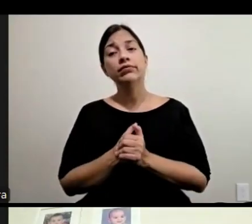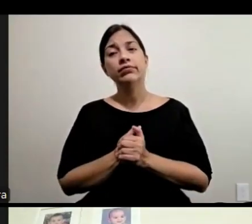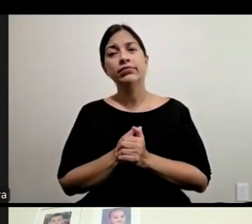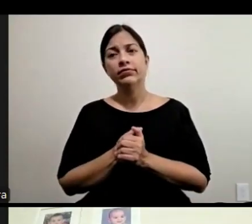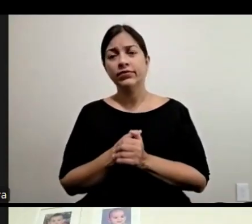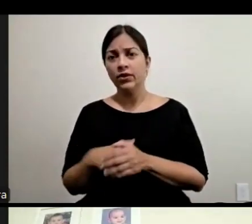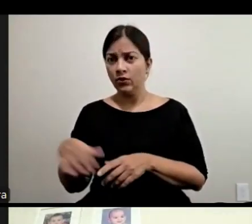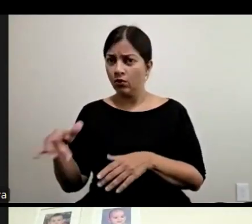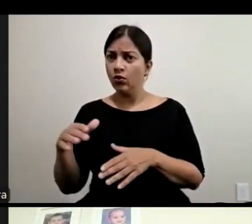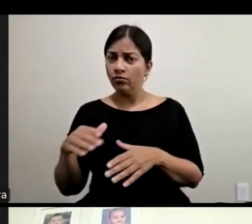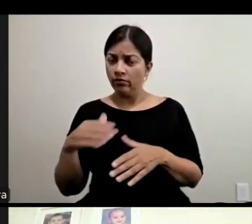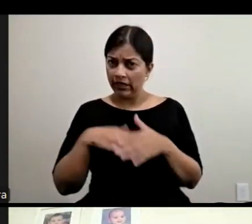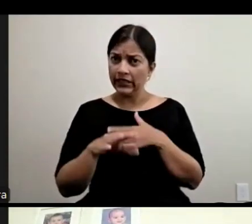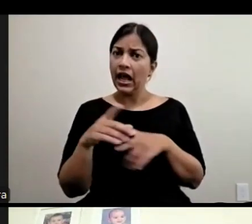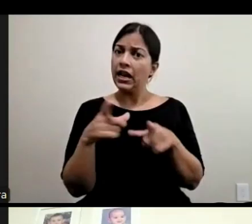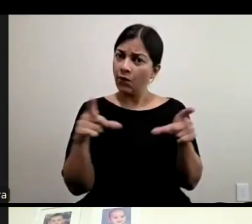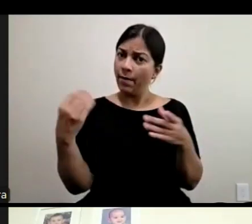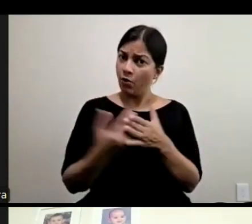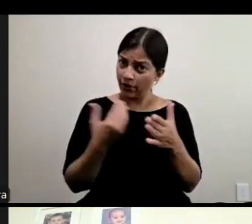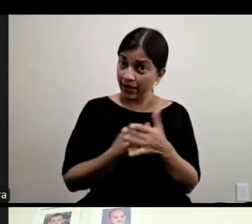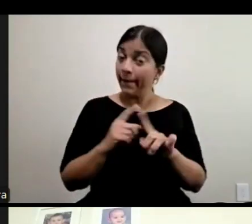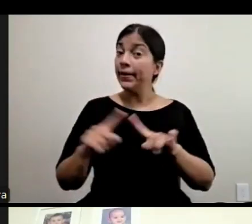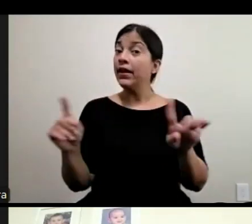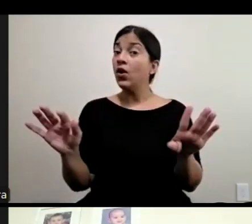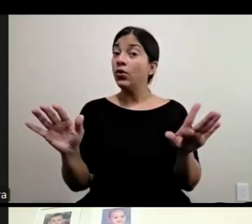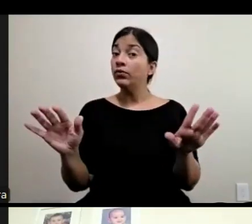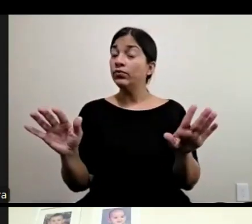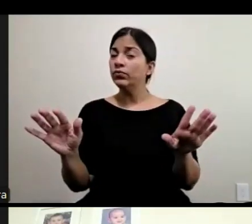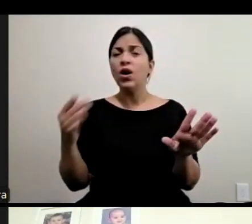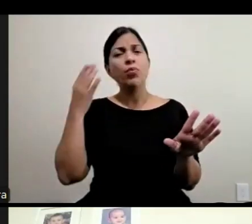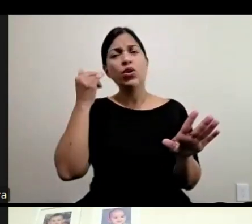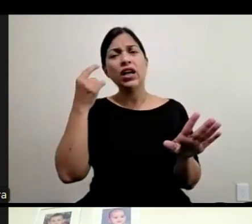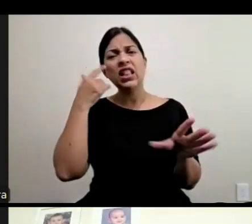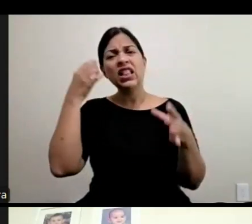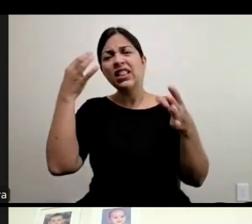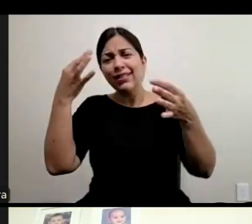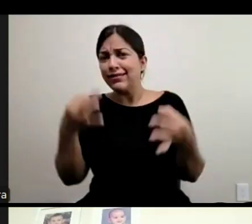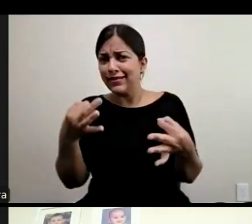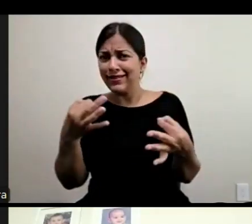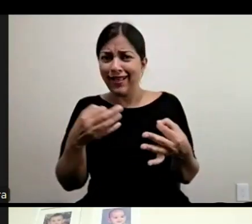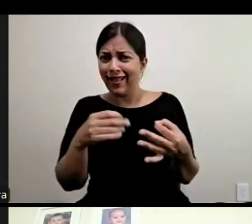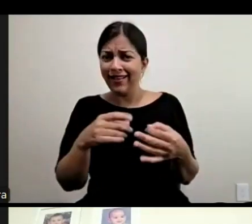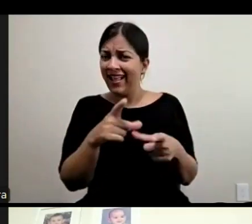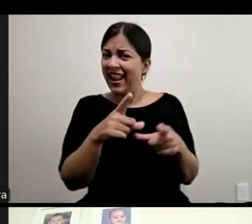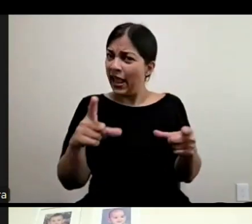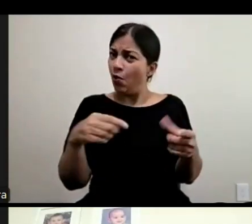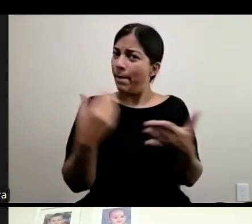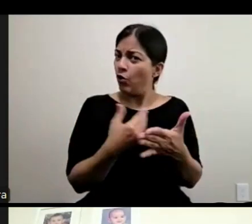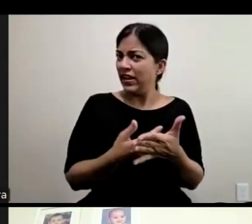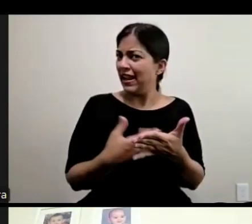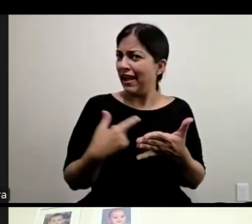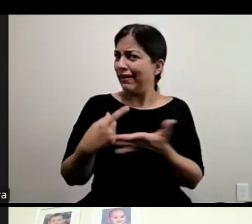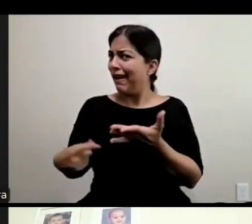lenguas modernas, pero entonces, ¿por qué te decides por lenguas modernas? ¿Qué te llama la atención de los